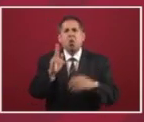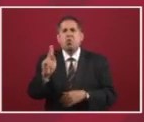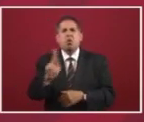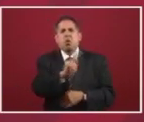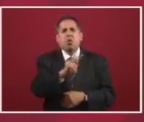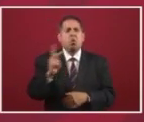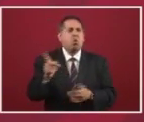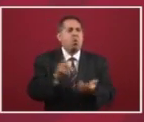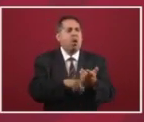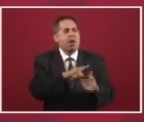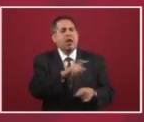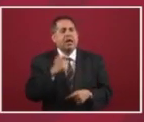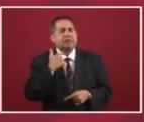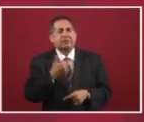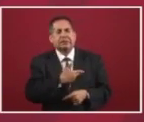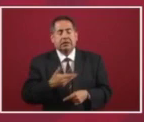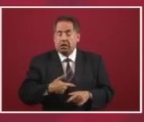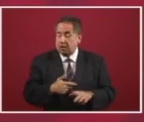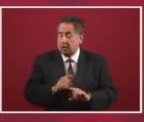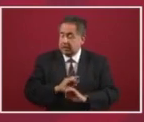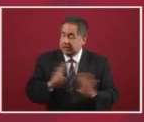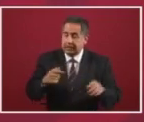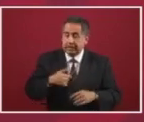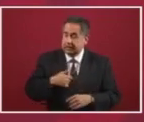sus ídolos.